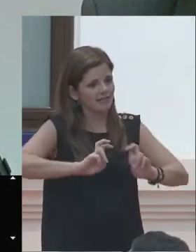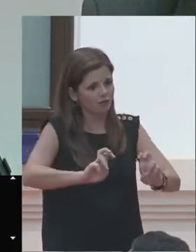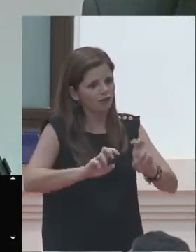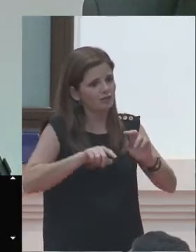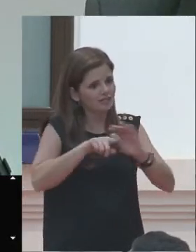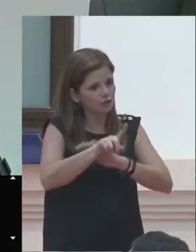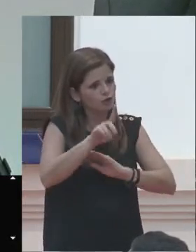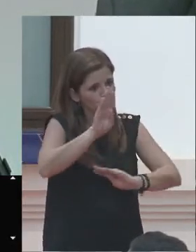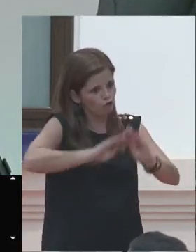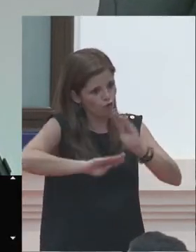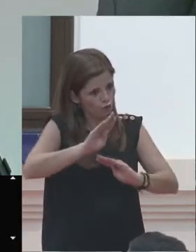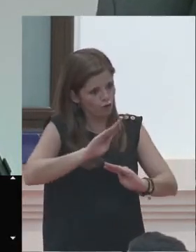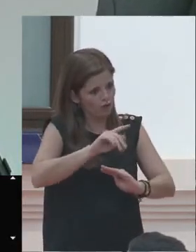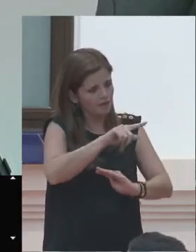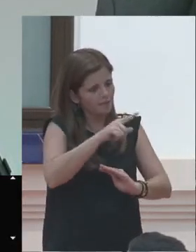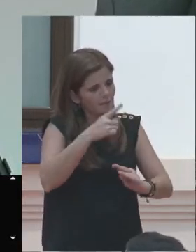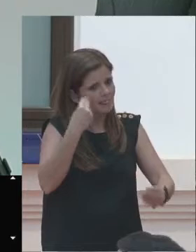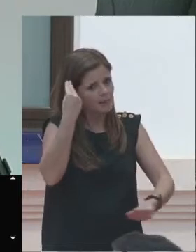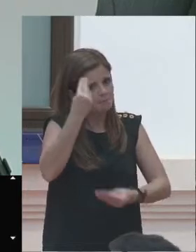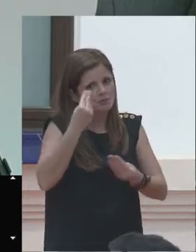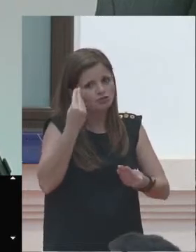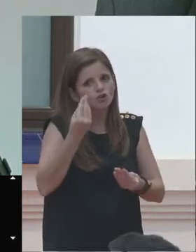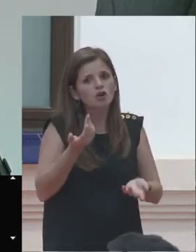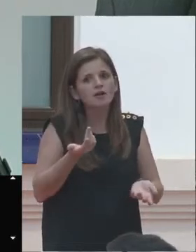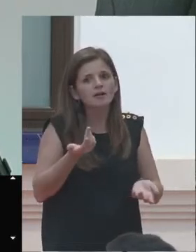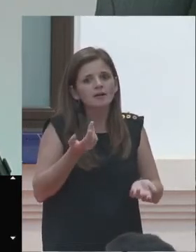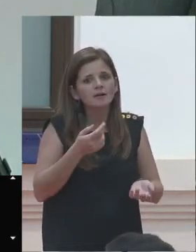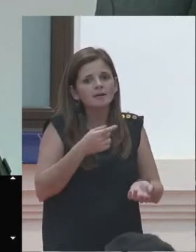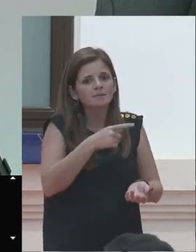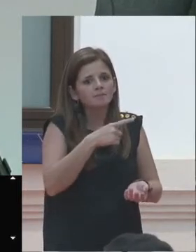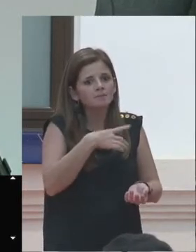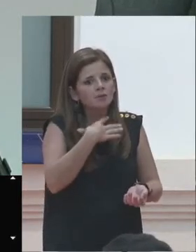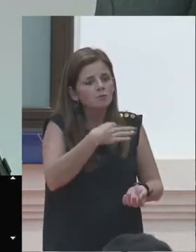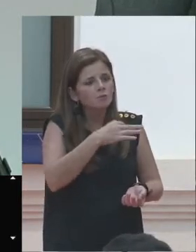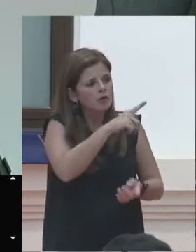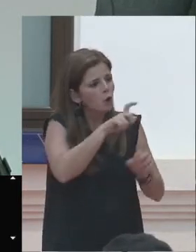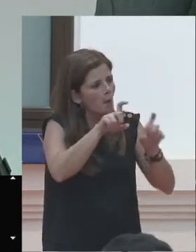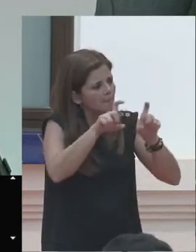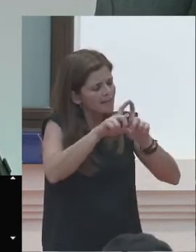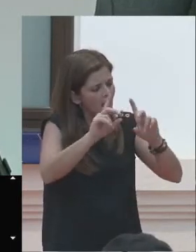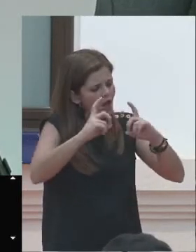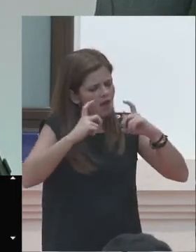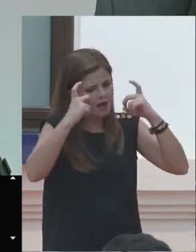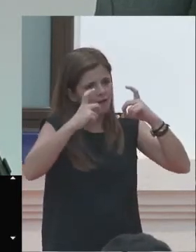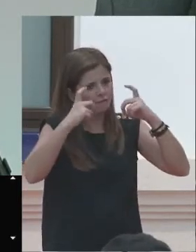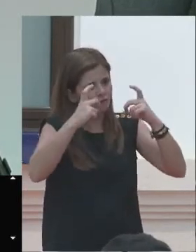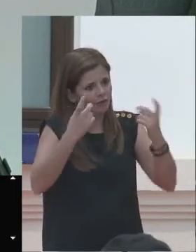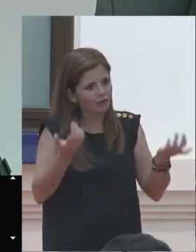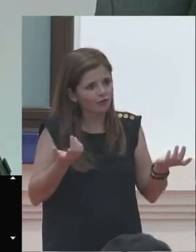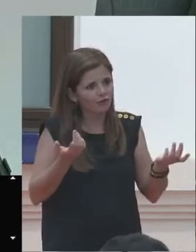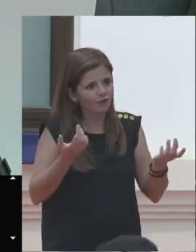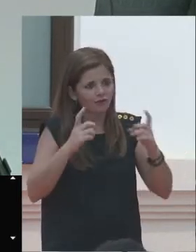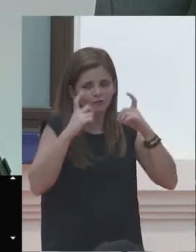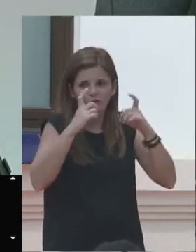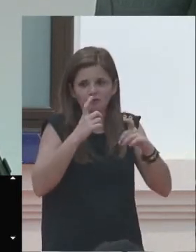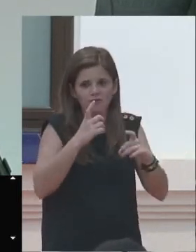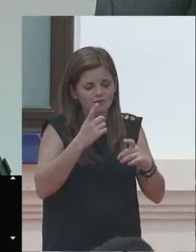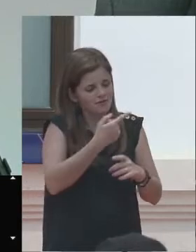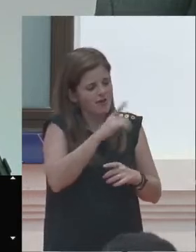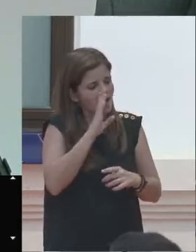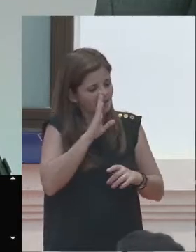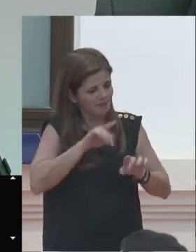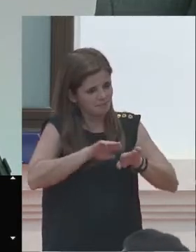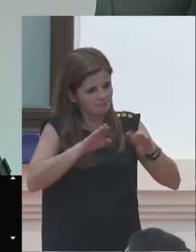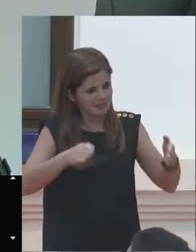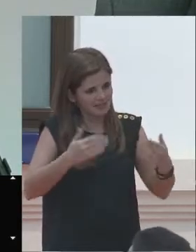de soluciones, me imagino, en tecnología y tal, claro, a lo mejor una compañía hace mucho esfuerzo, me has estado contando también antes de esta mesa los